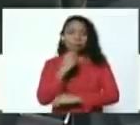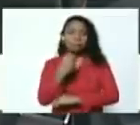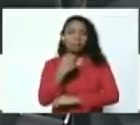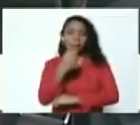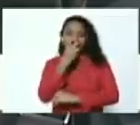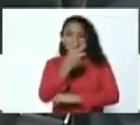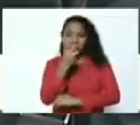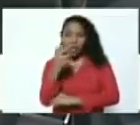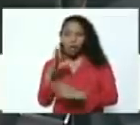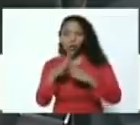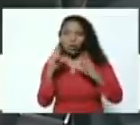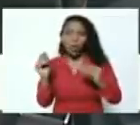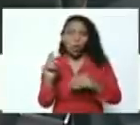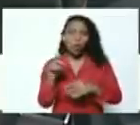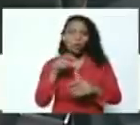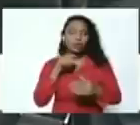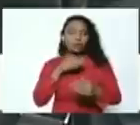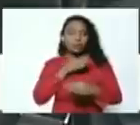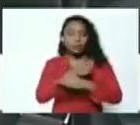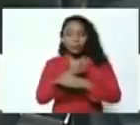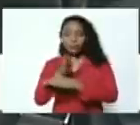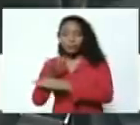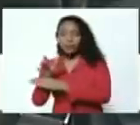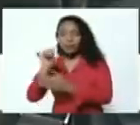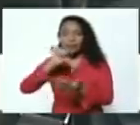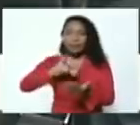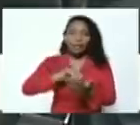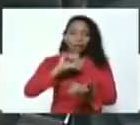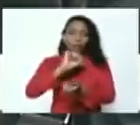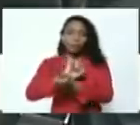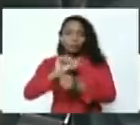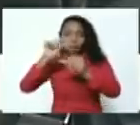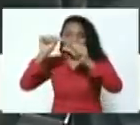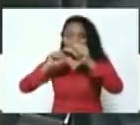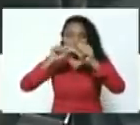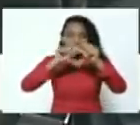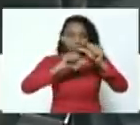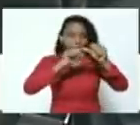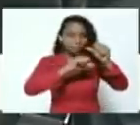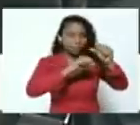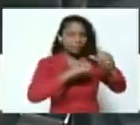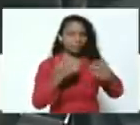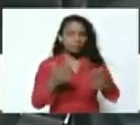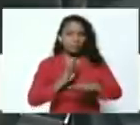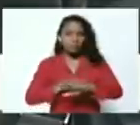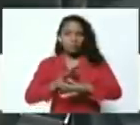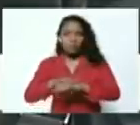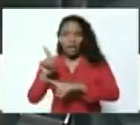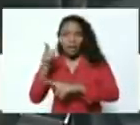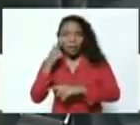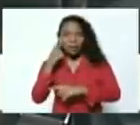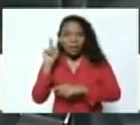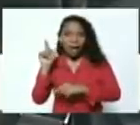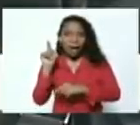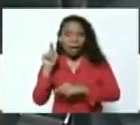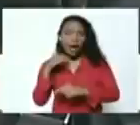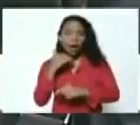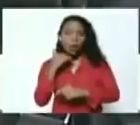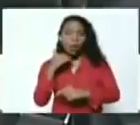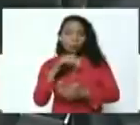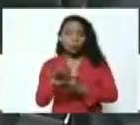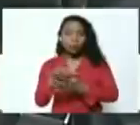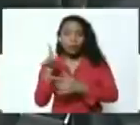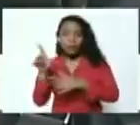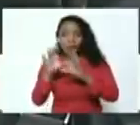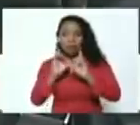visitar todos los centros penitenciarios, revisar todas las causas que están pendientes allí, tomar las